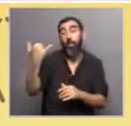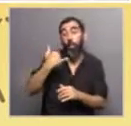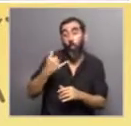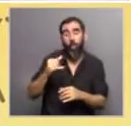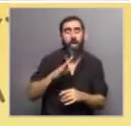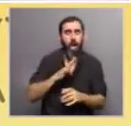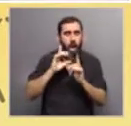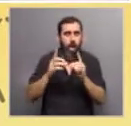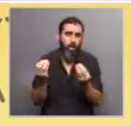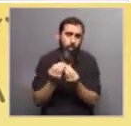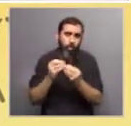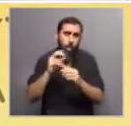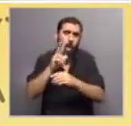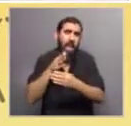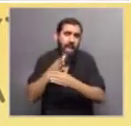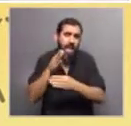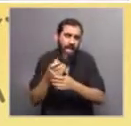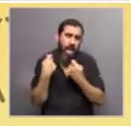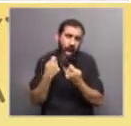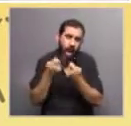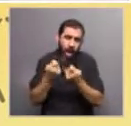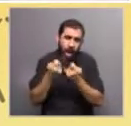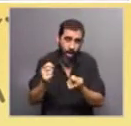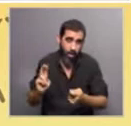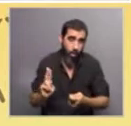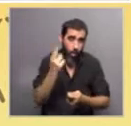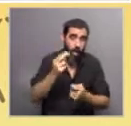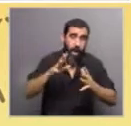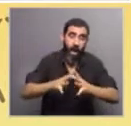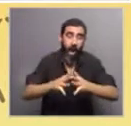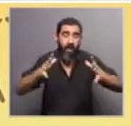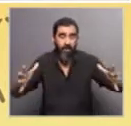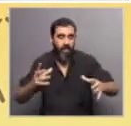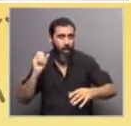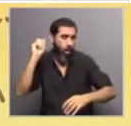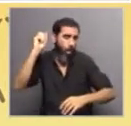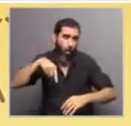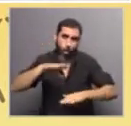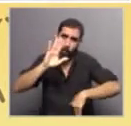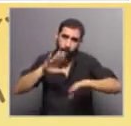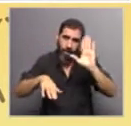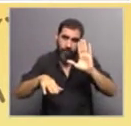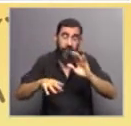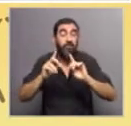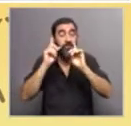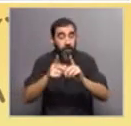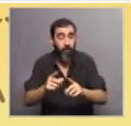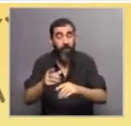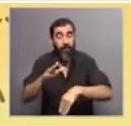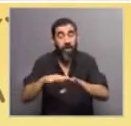gran utilización de leña acá en Uruguay, que las estufas de hogar abierto son las más comunes. También van a